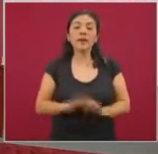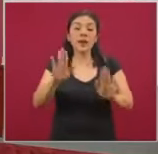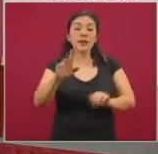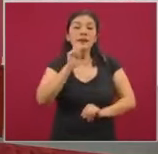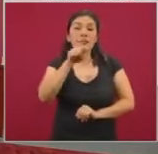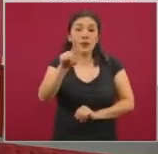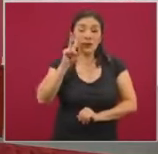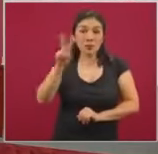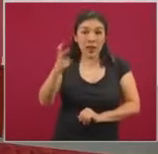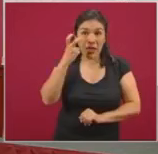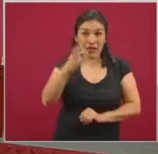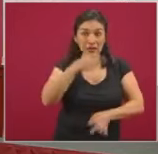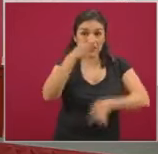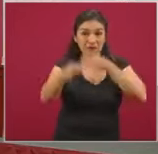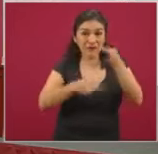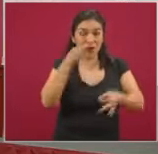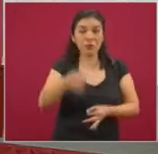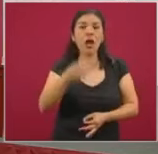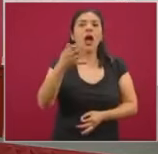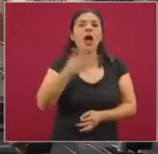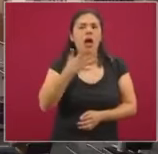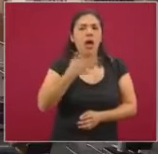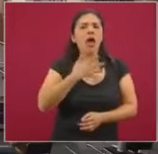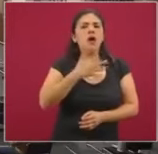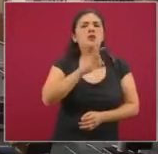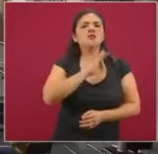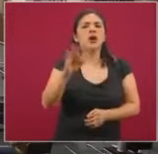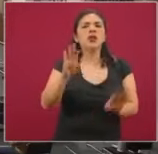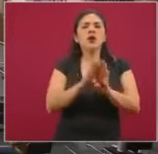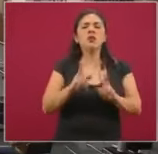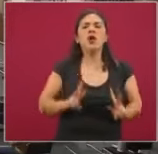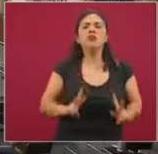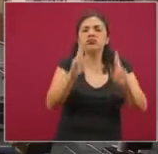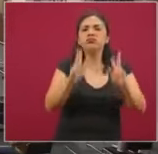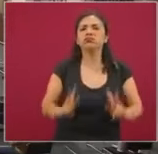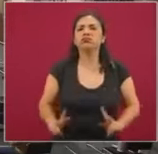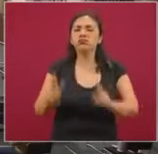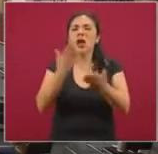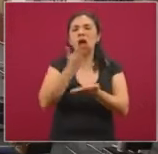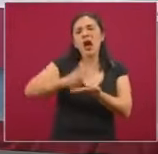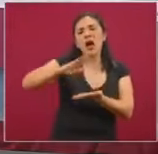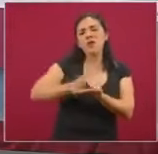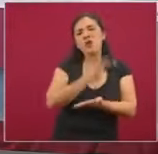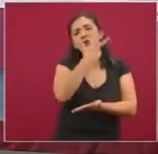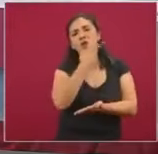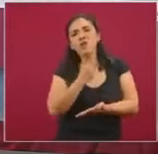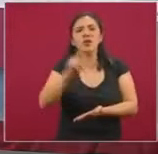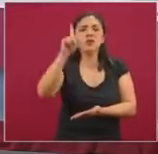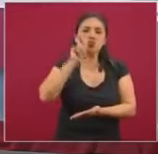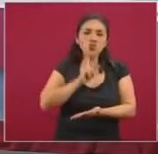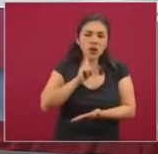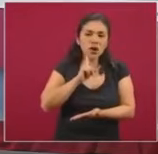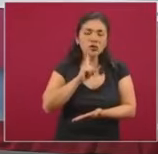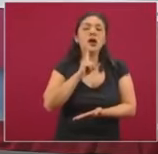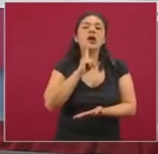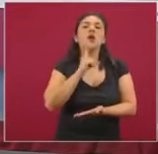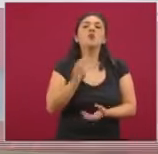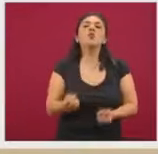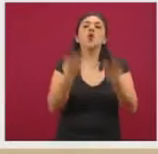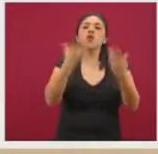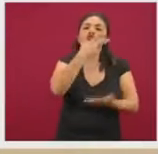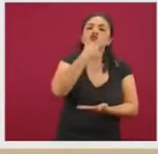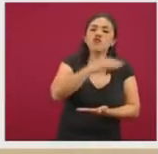van a ver en el informe, se puede dividir esto por género. Tenemos la curva de exceso de mortalidad en hombres